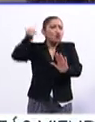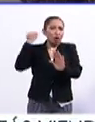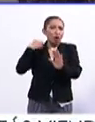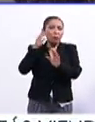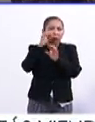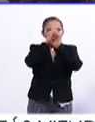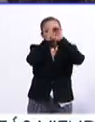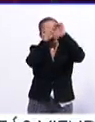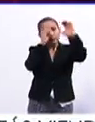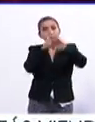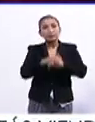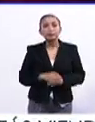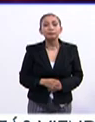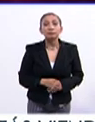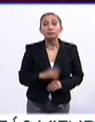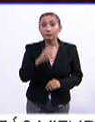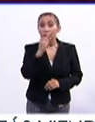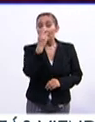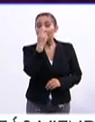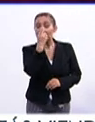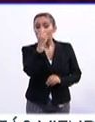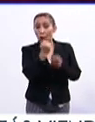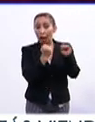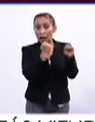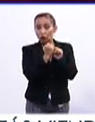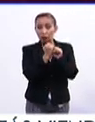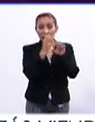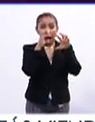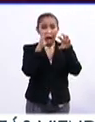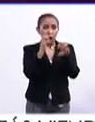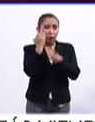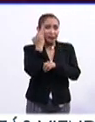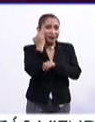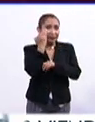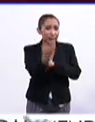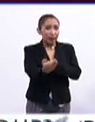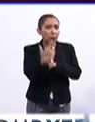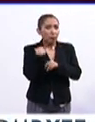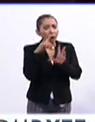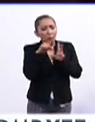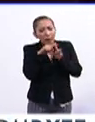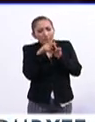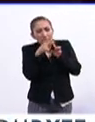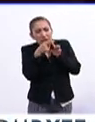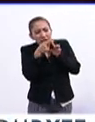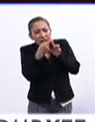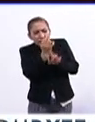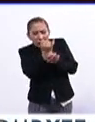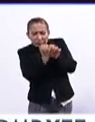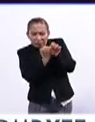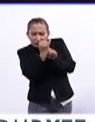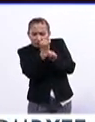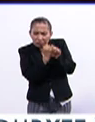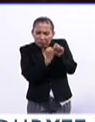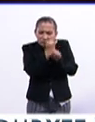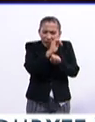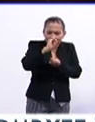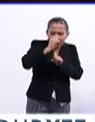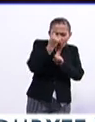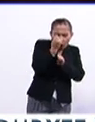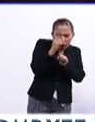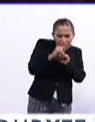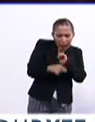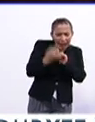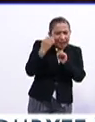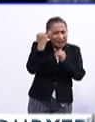con nuestros telescopios hace 25 años las arrugas en el tiempo eran apenas un embrión en cuanto a investigación tecnología